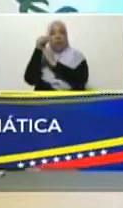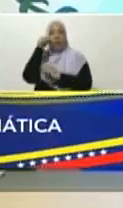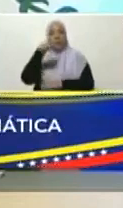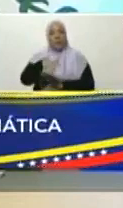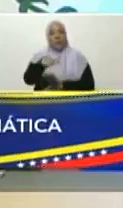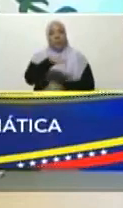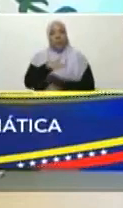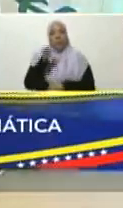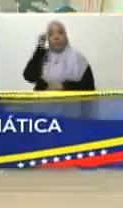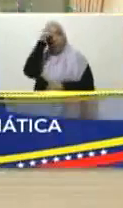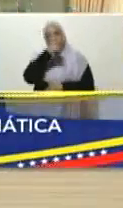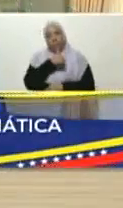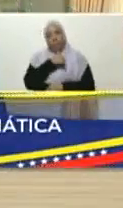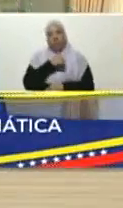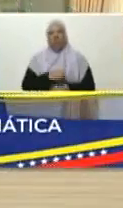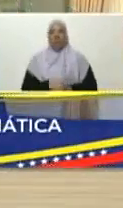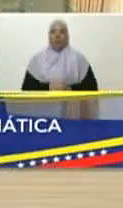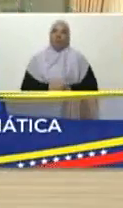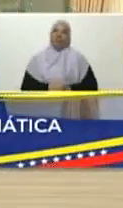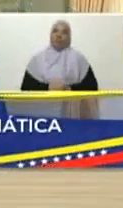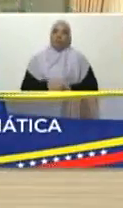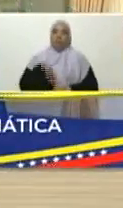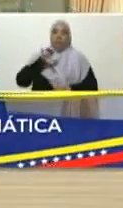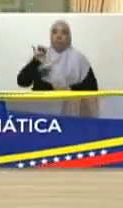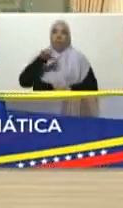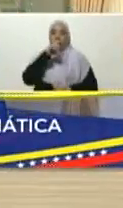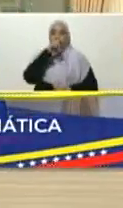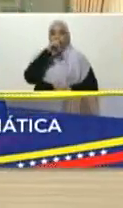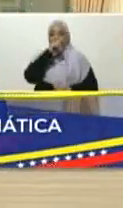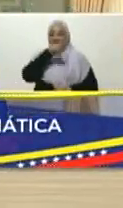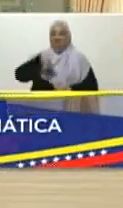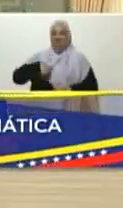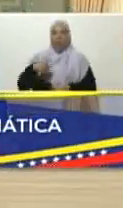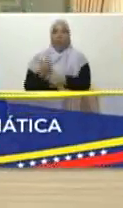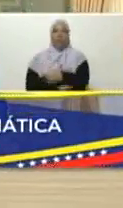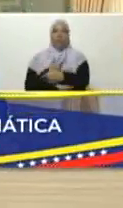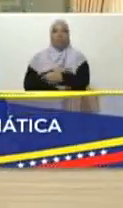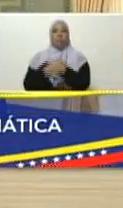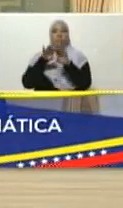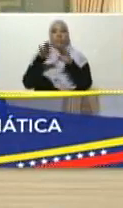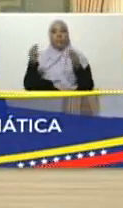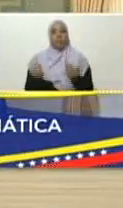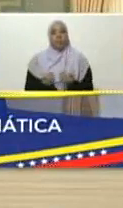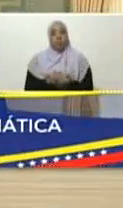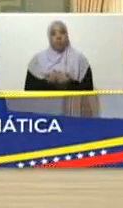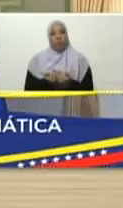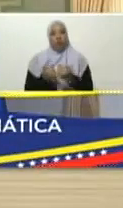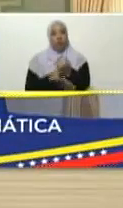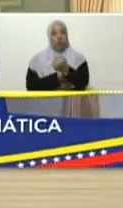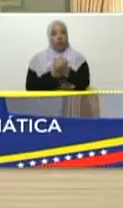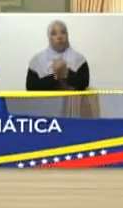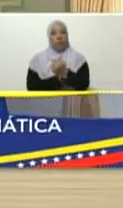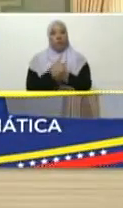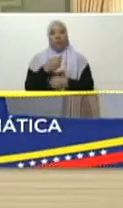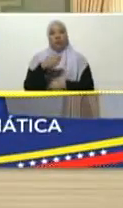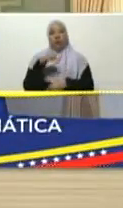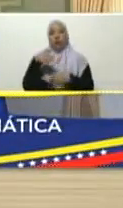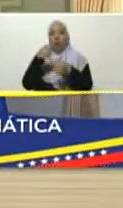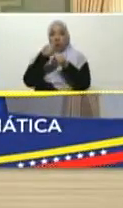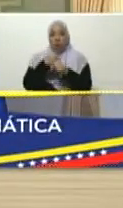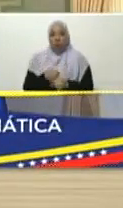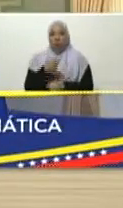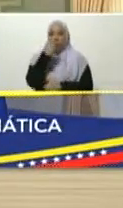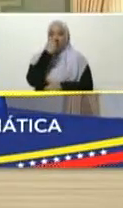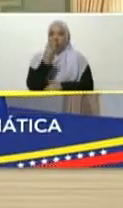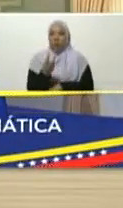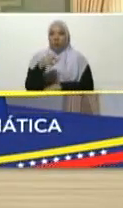batallador, guerrero, y es la patria de nuestros hermanos del mundo, de nuestros hermanos del Caribe. Pronto espero visitarlo